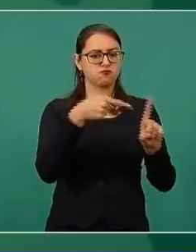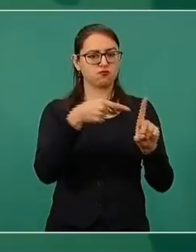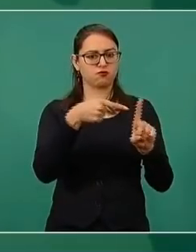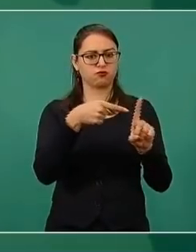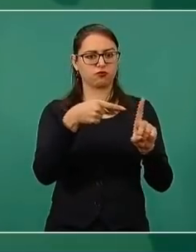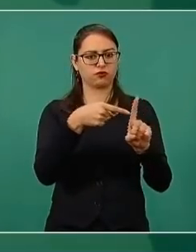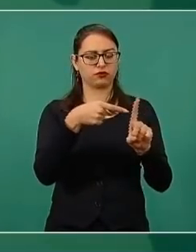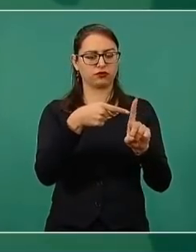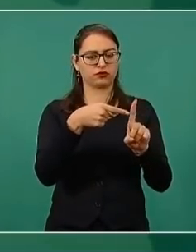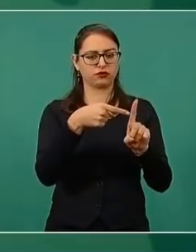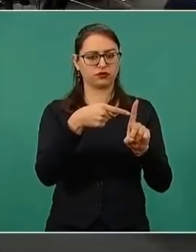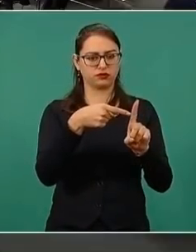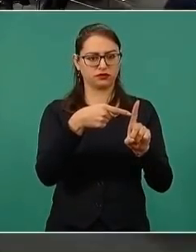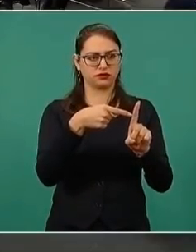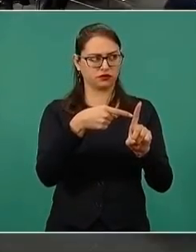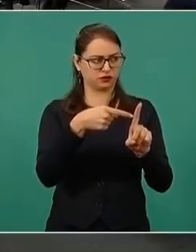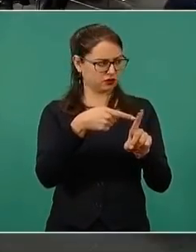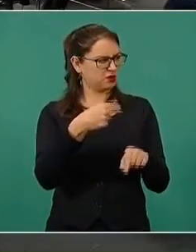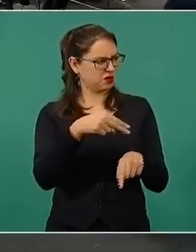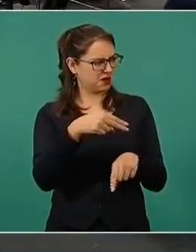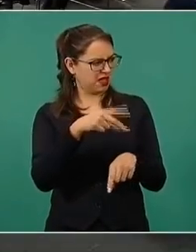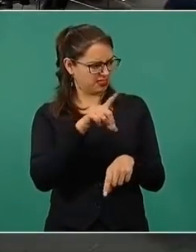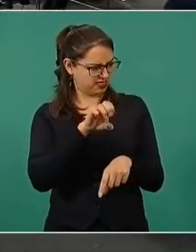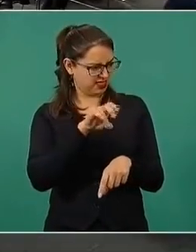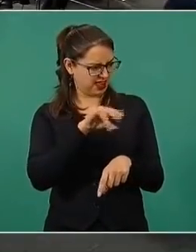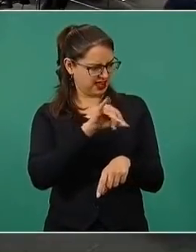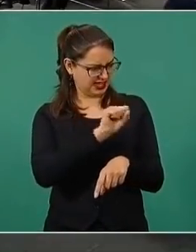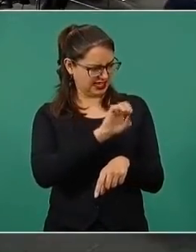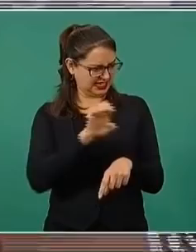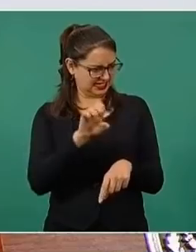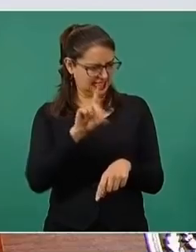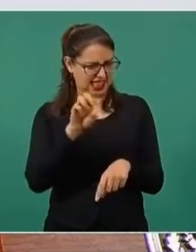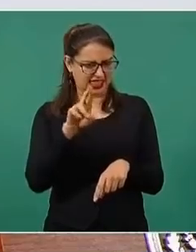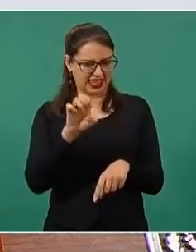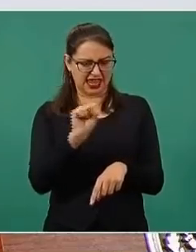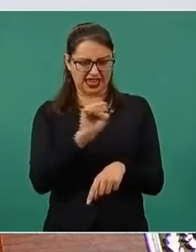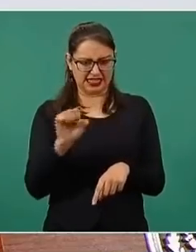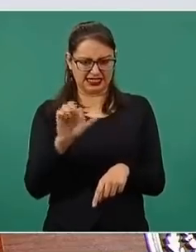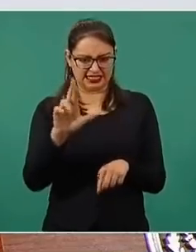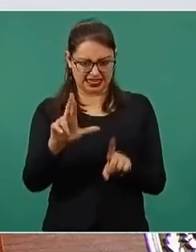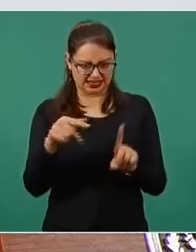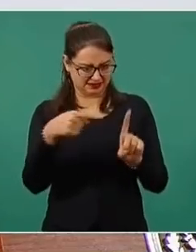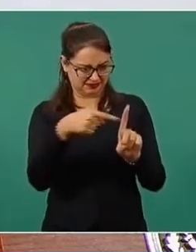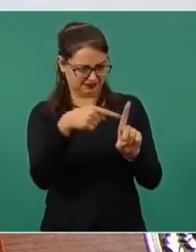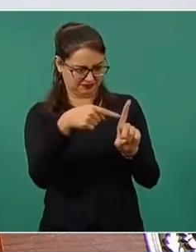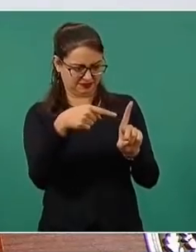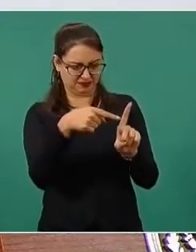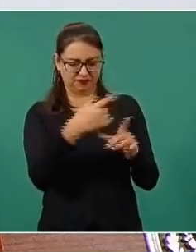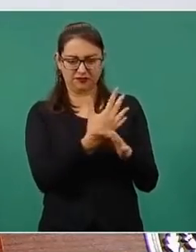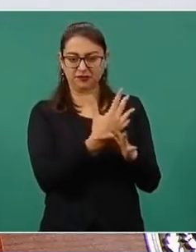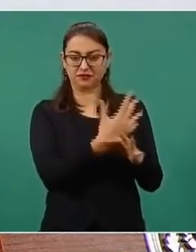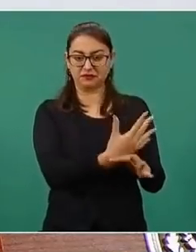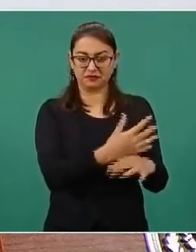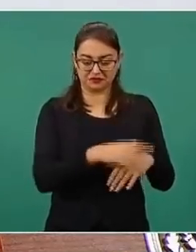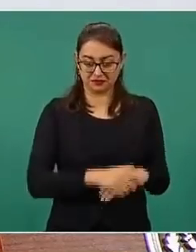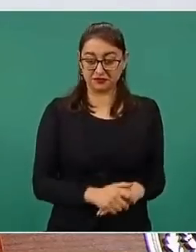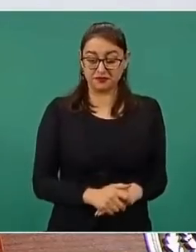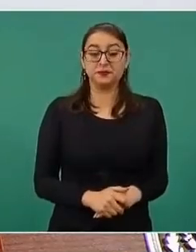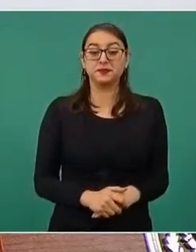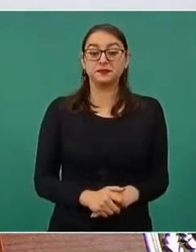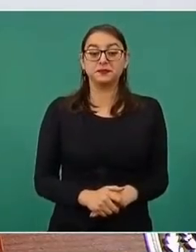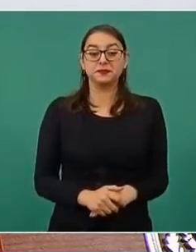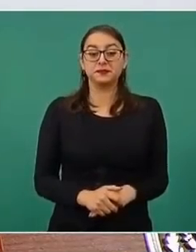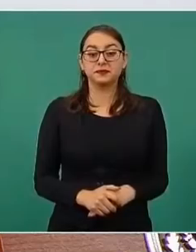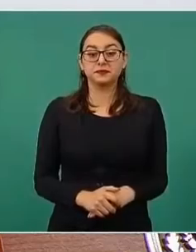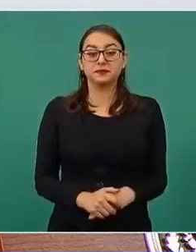así es Denise Dresser, ¿no? Un acuerdo que emito, que es